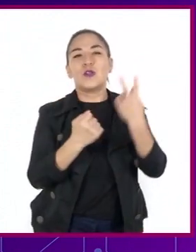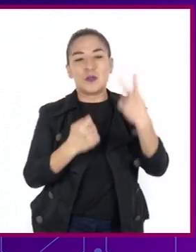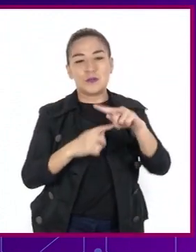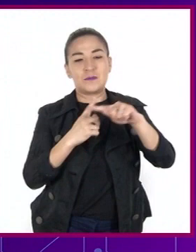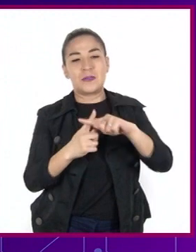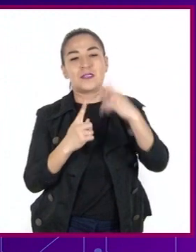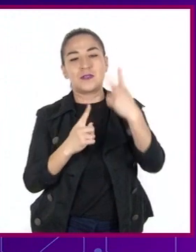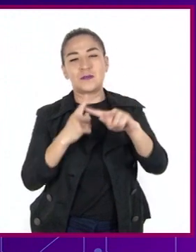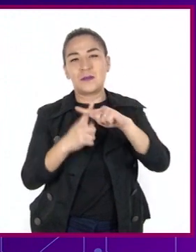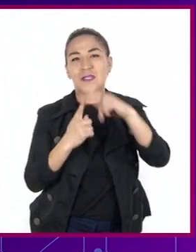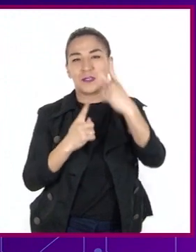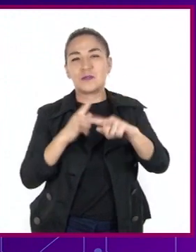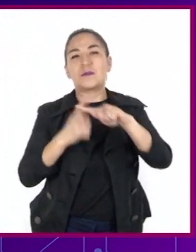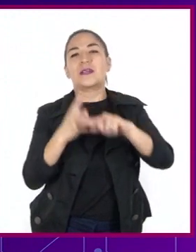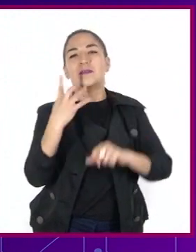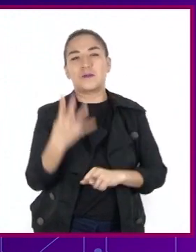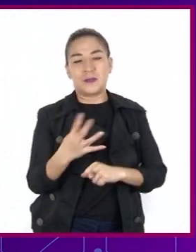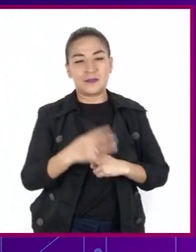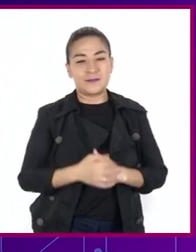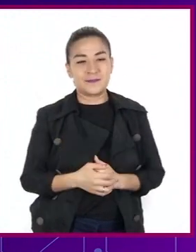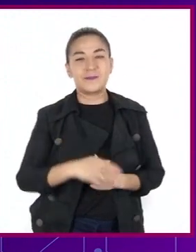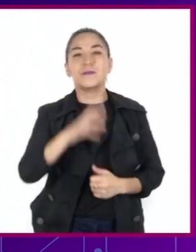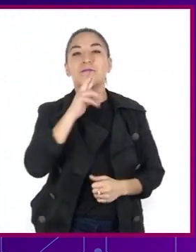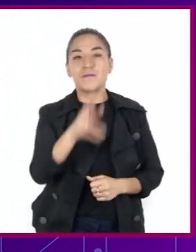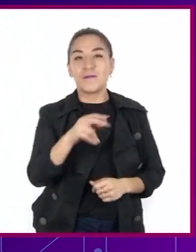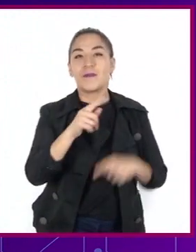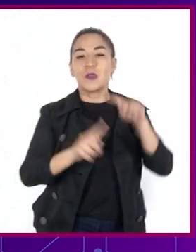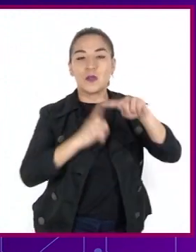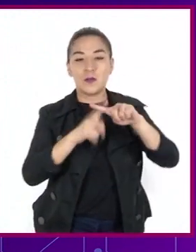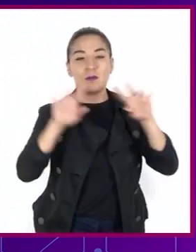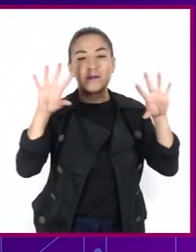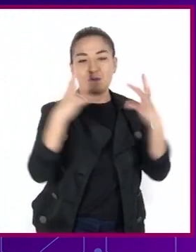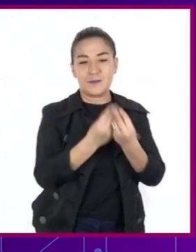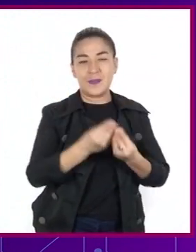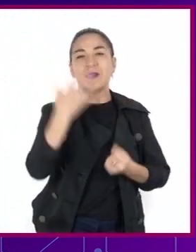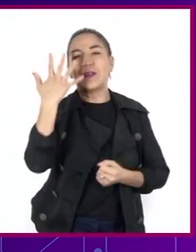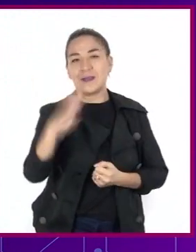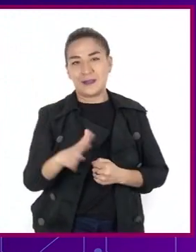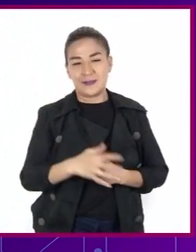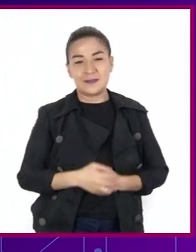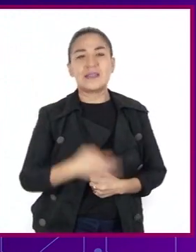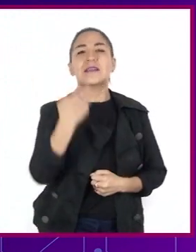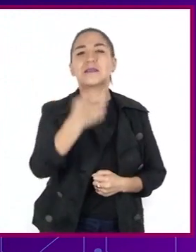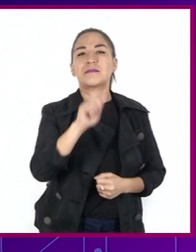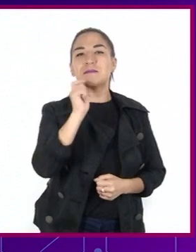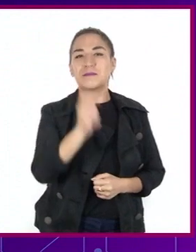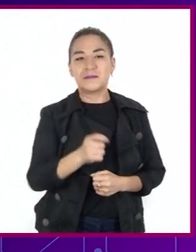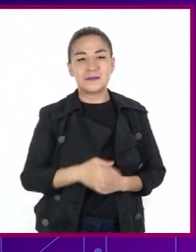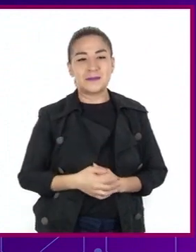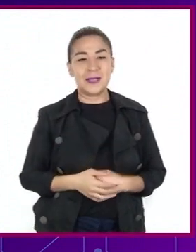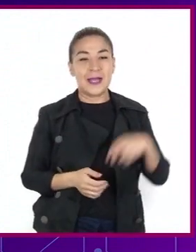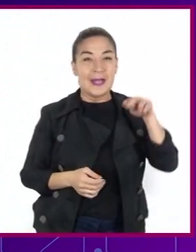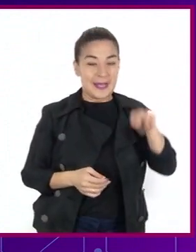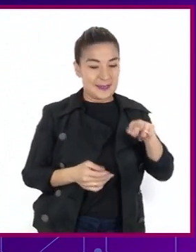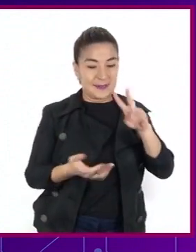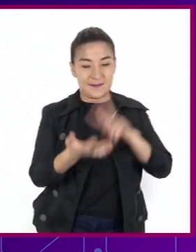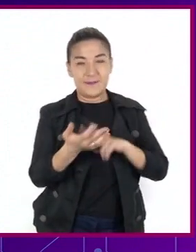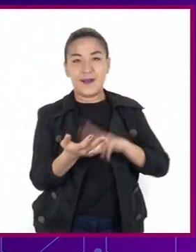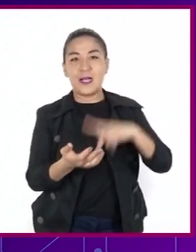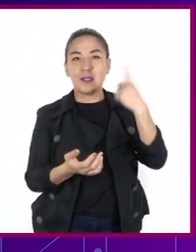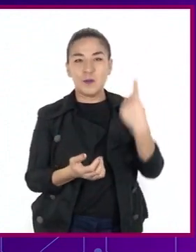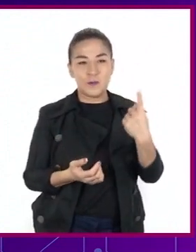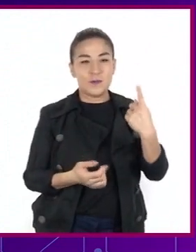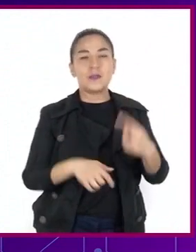2 más 4. Resolvemos la suma y el total es 10. Esto quiere decir que cuando n vale 1,